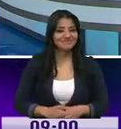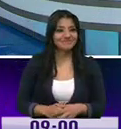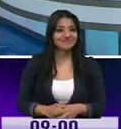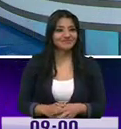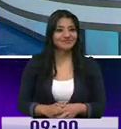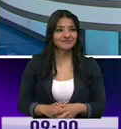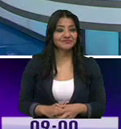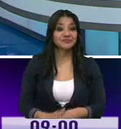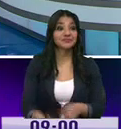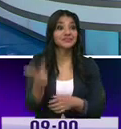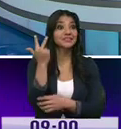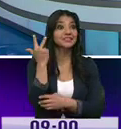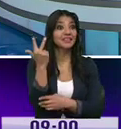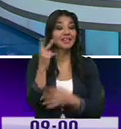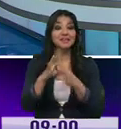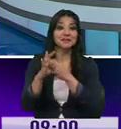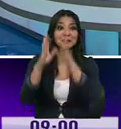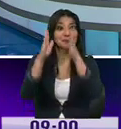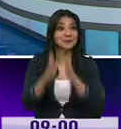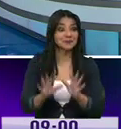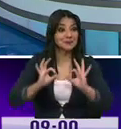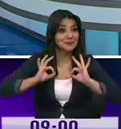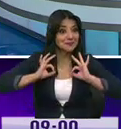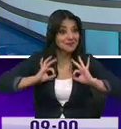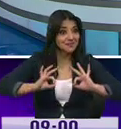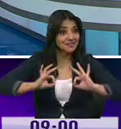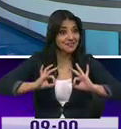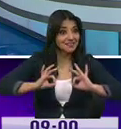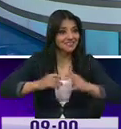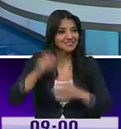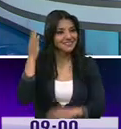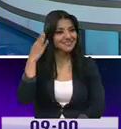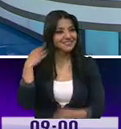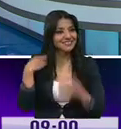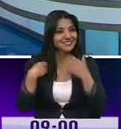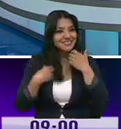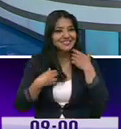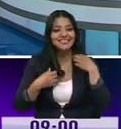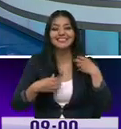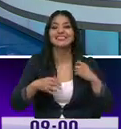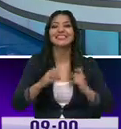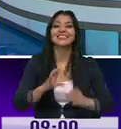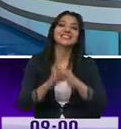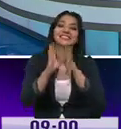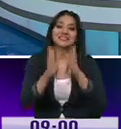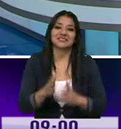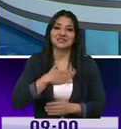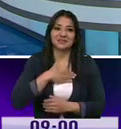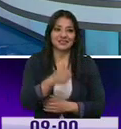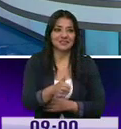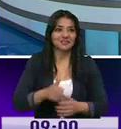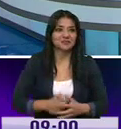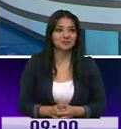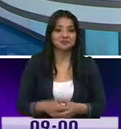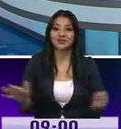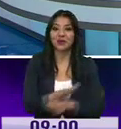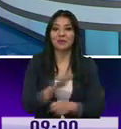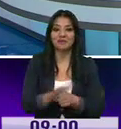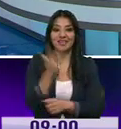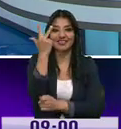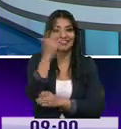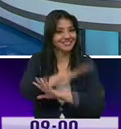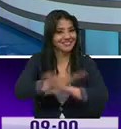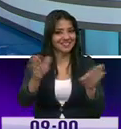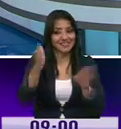el trío más popular de la televisión ecuatoriana acaba de llegar. Llegó, porque hola, chicos. Está muchacho. Completo. Buenos días, de Dios,